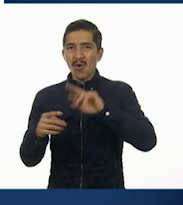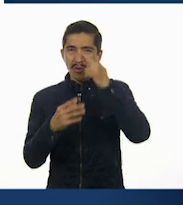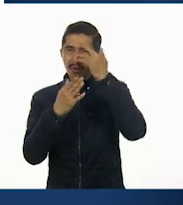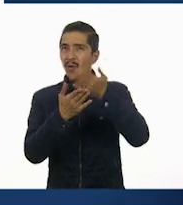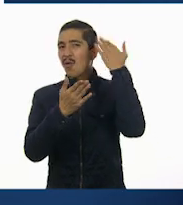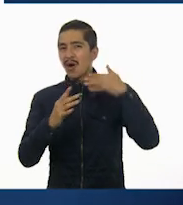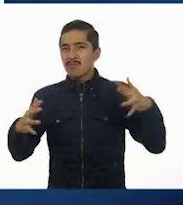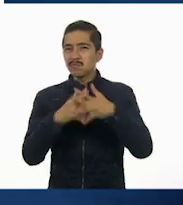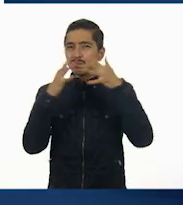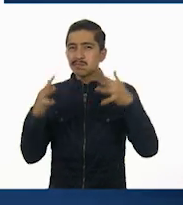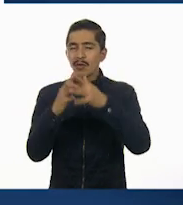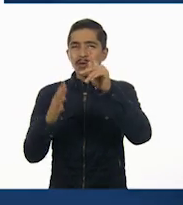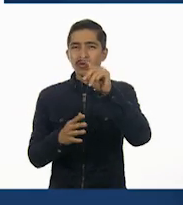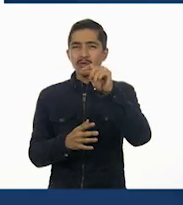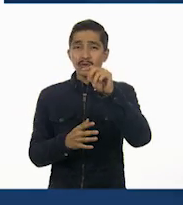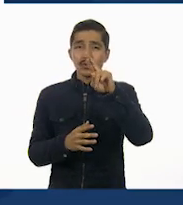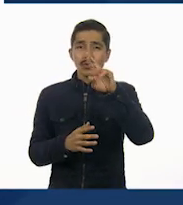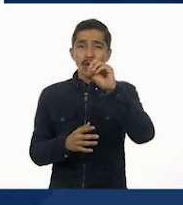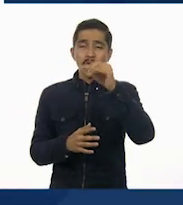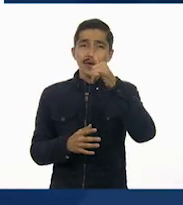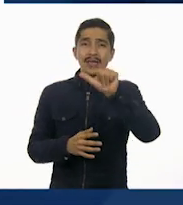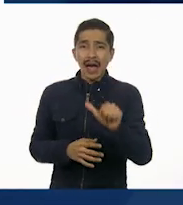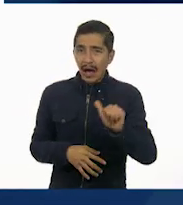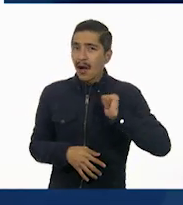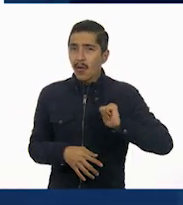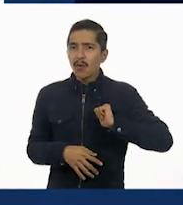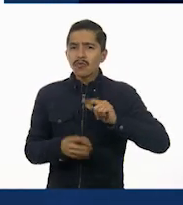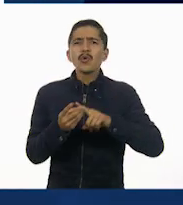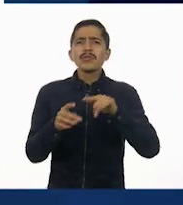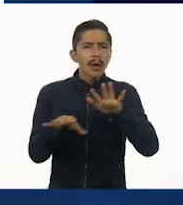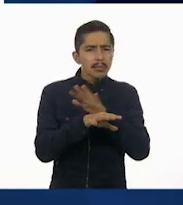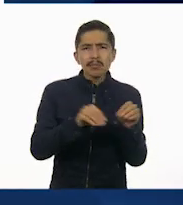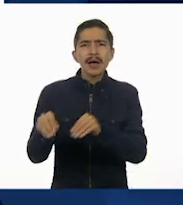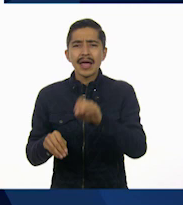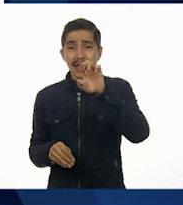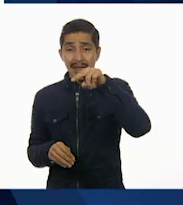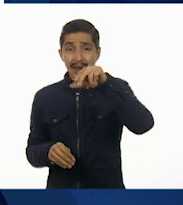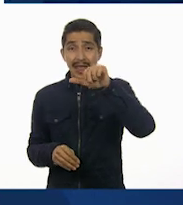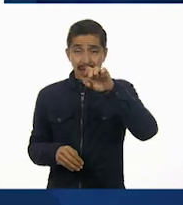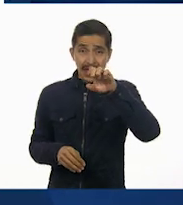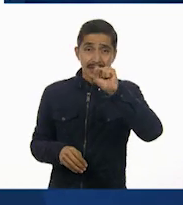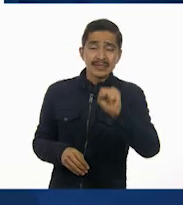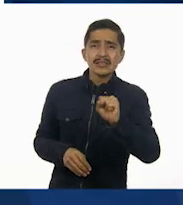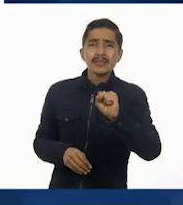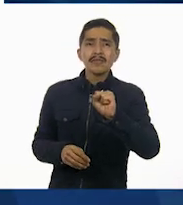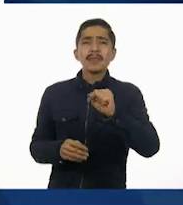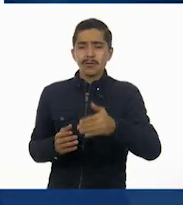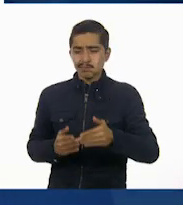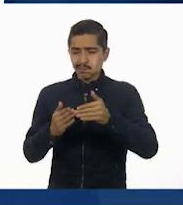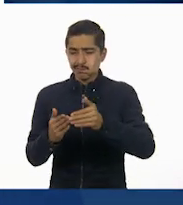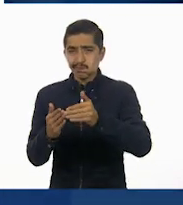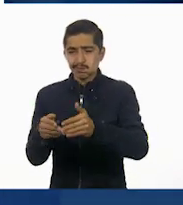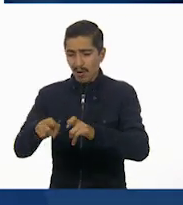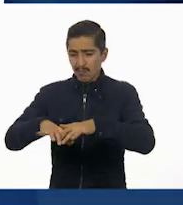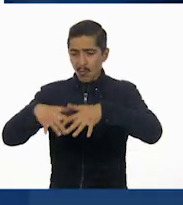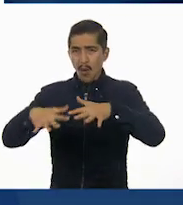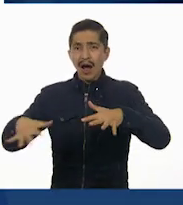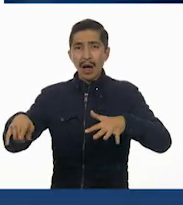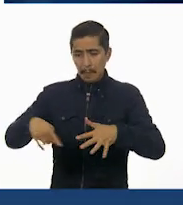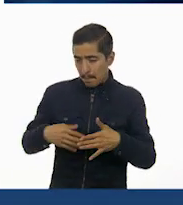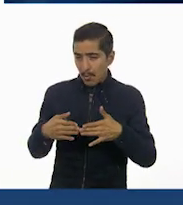Troya. ¿Y a qué territorio huyen? Eneas emprende un viaje por el mar Mediterráneo